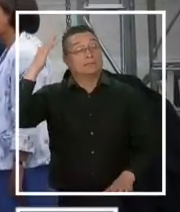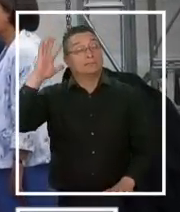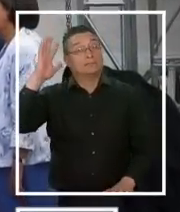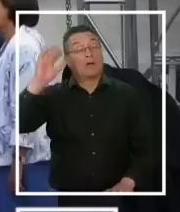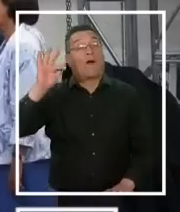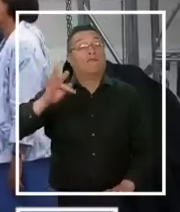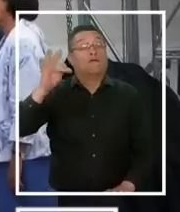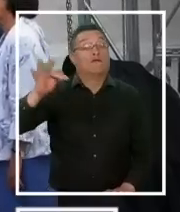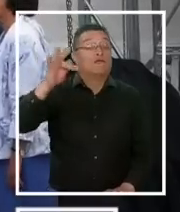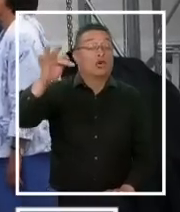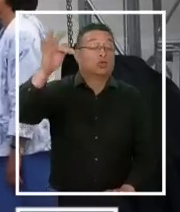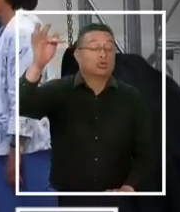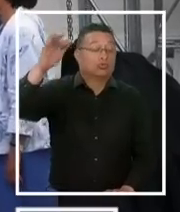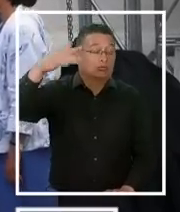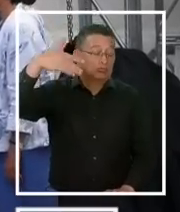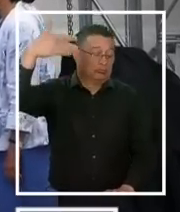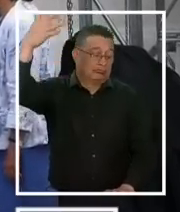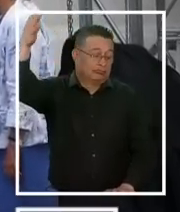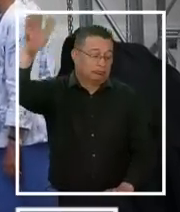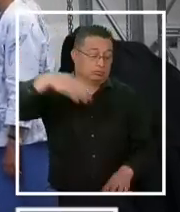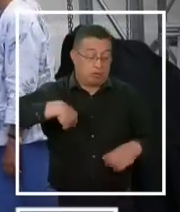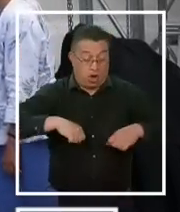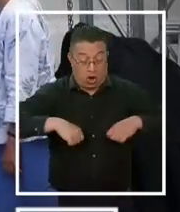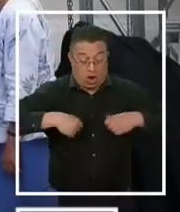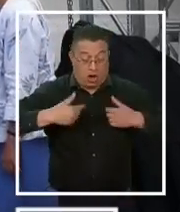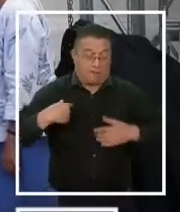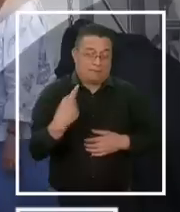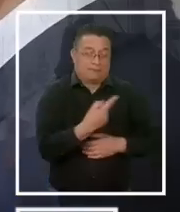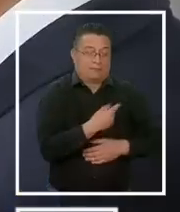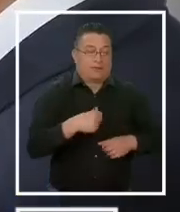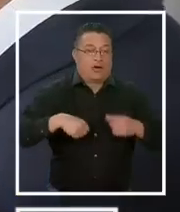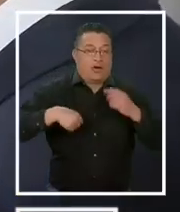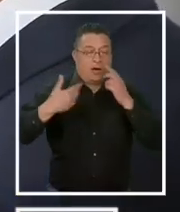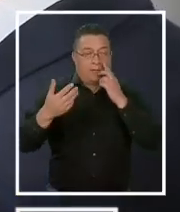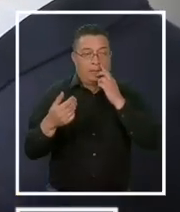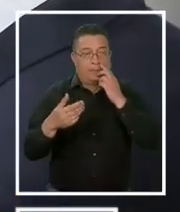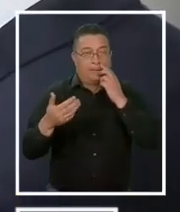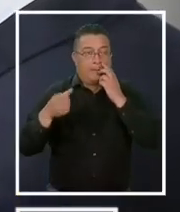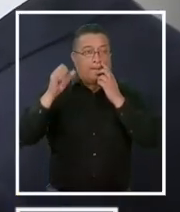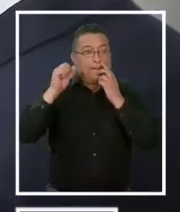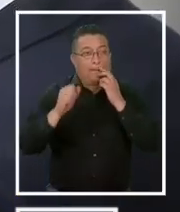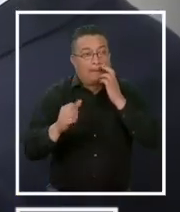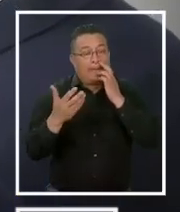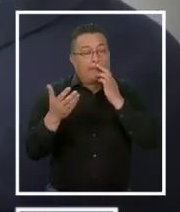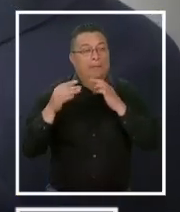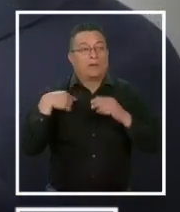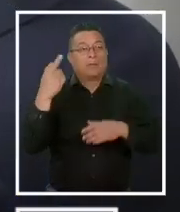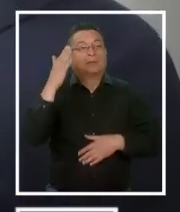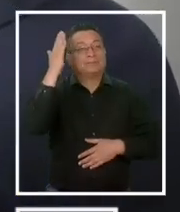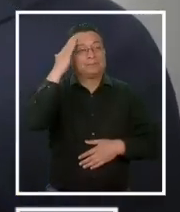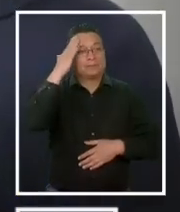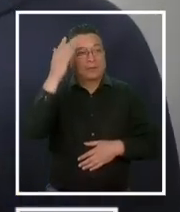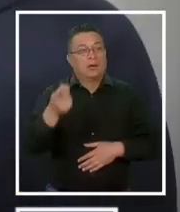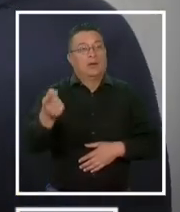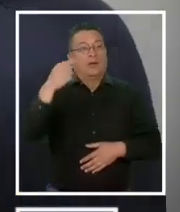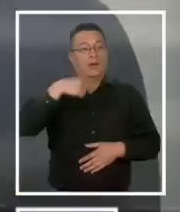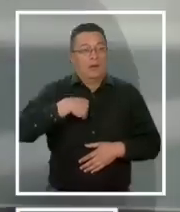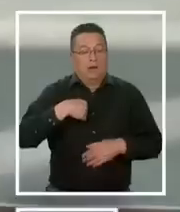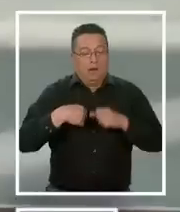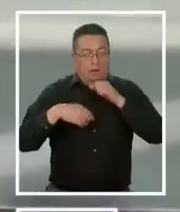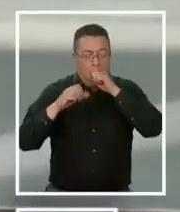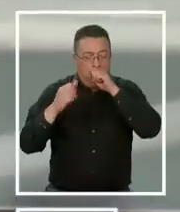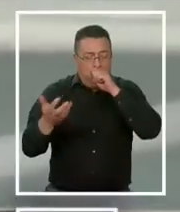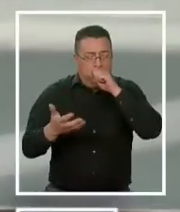futuro lejano somos muy jóvenes aún se nos recuerda